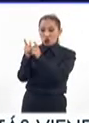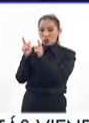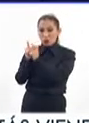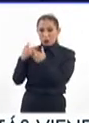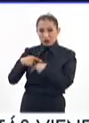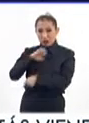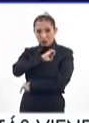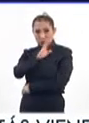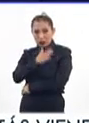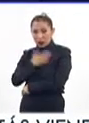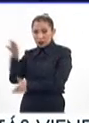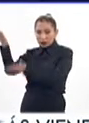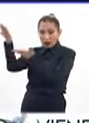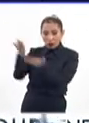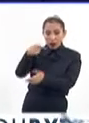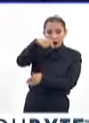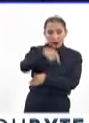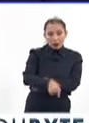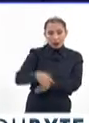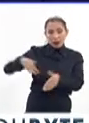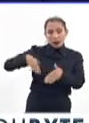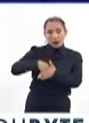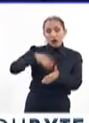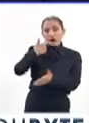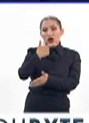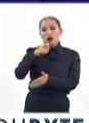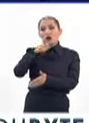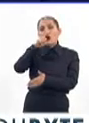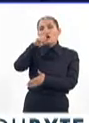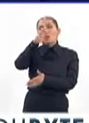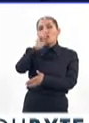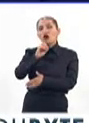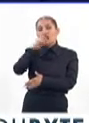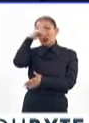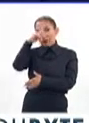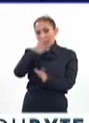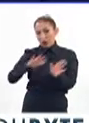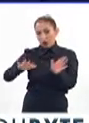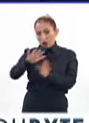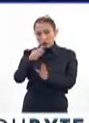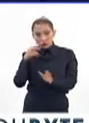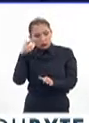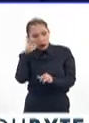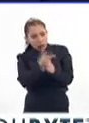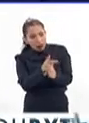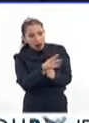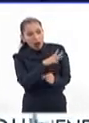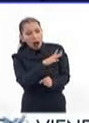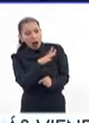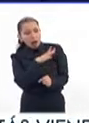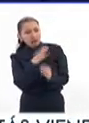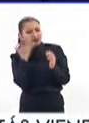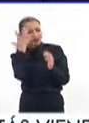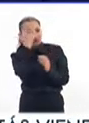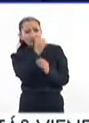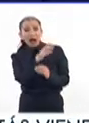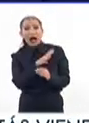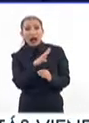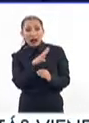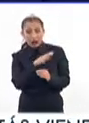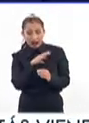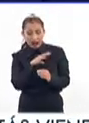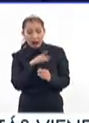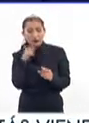de españoles desembarcó precisamente en el Golfo de México y encontró las maravillas que